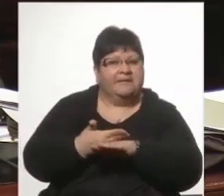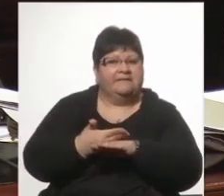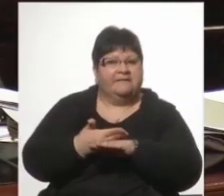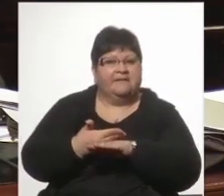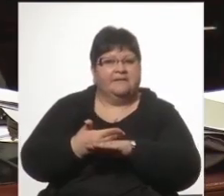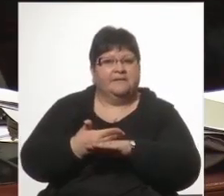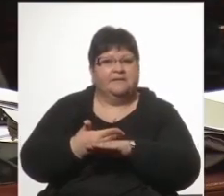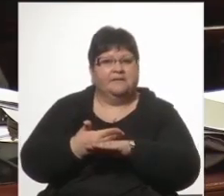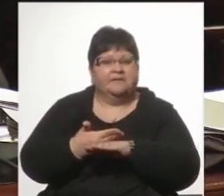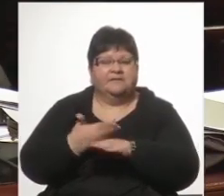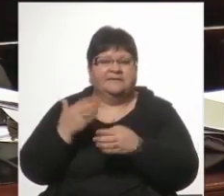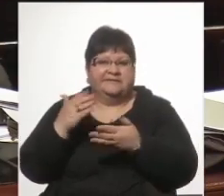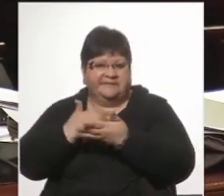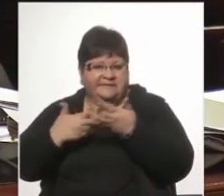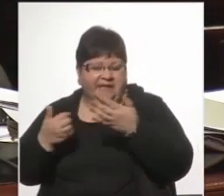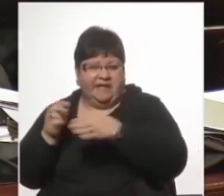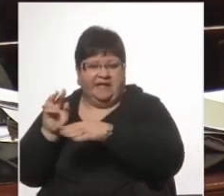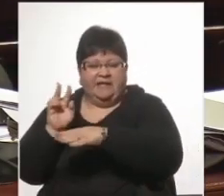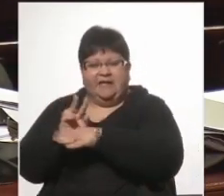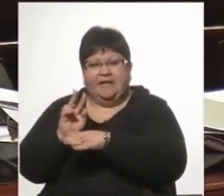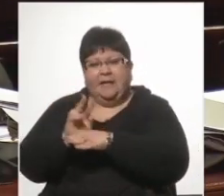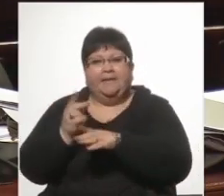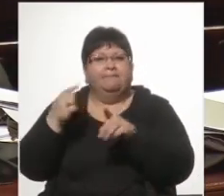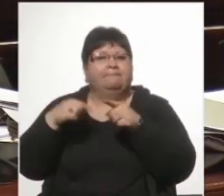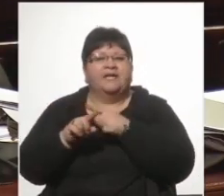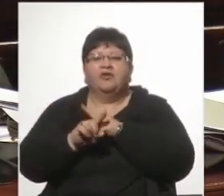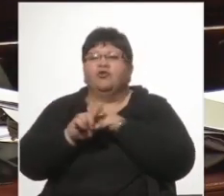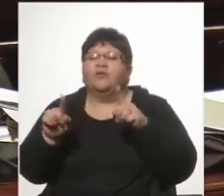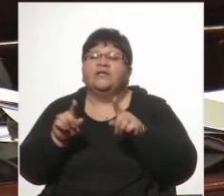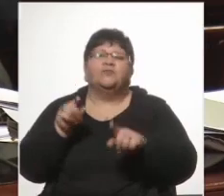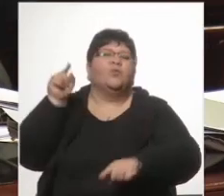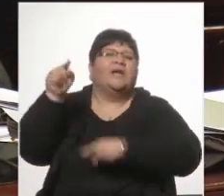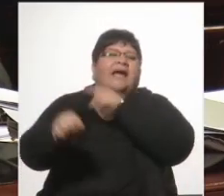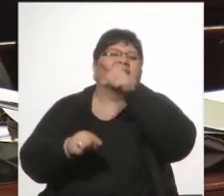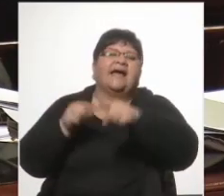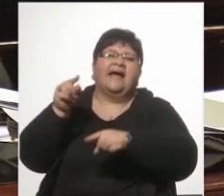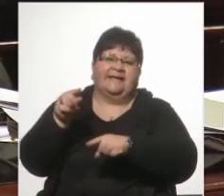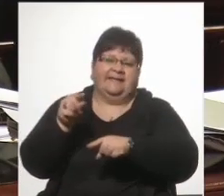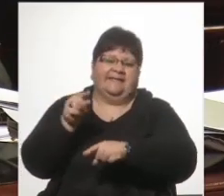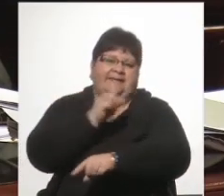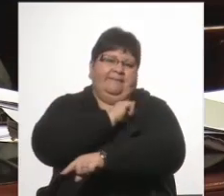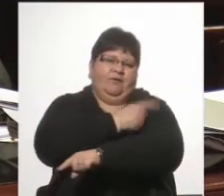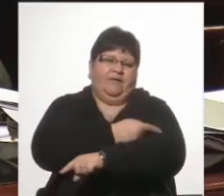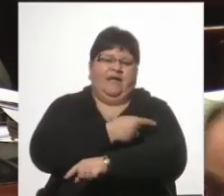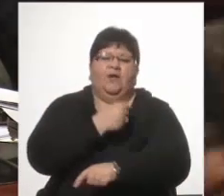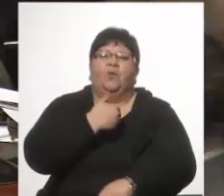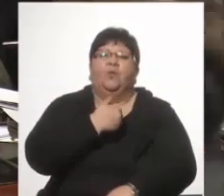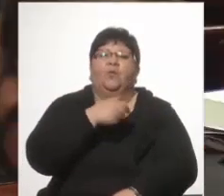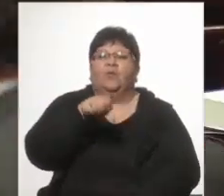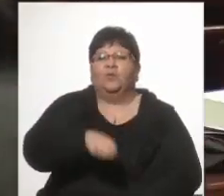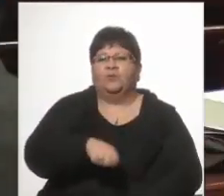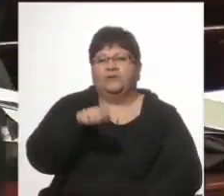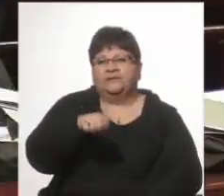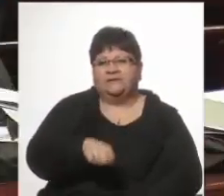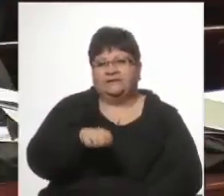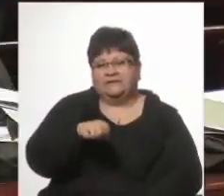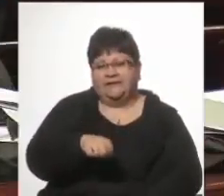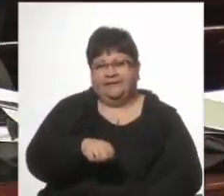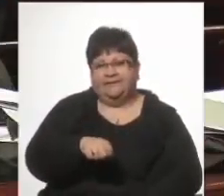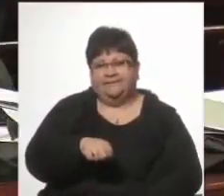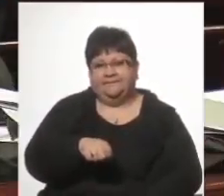un injustificado ataque del Poder Judicial o de otro poder contra la integridad o independencia de la